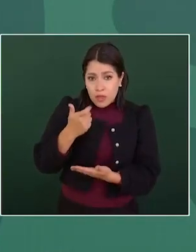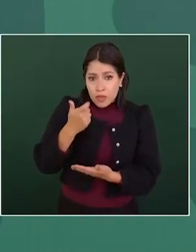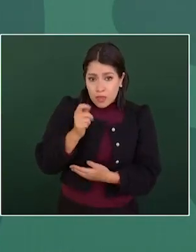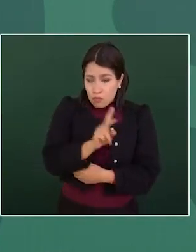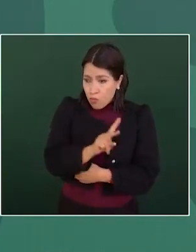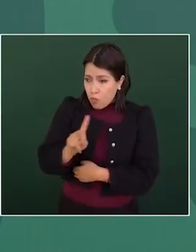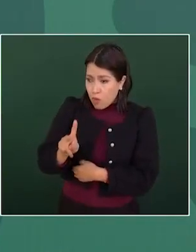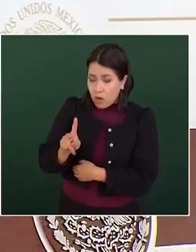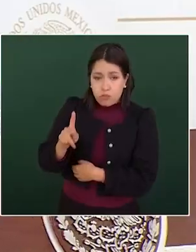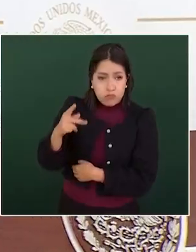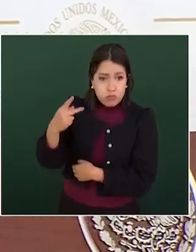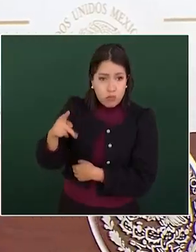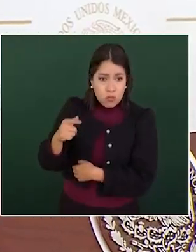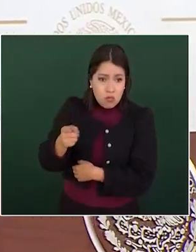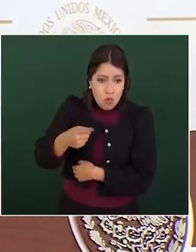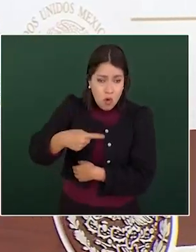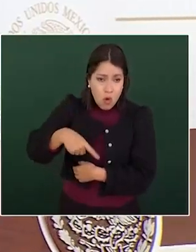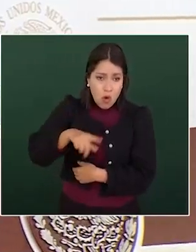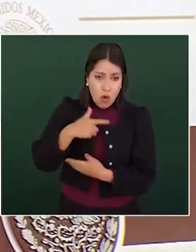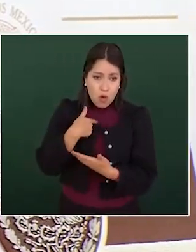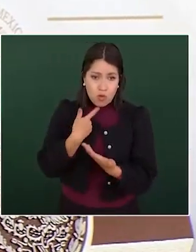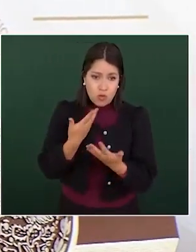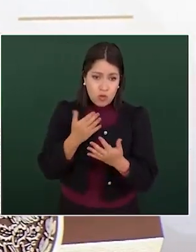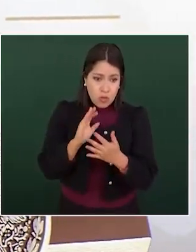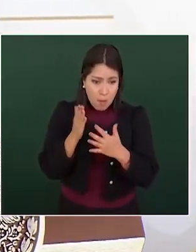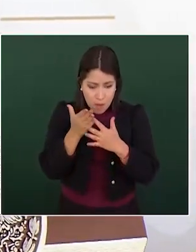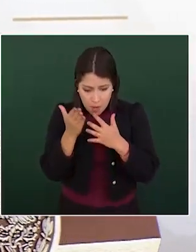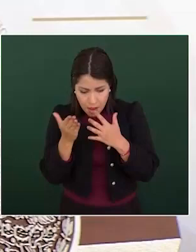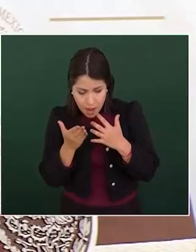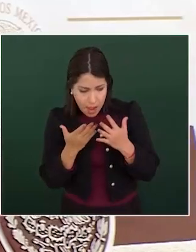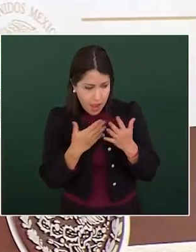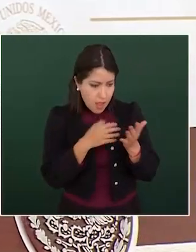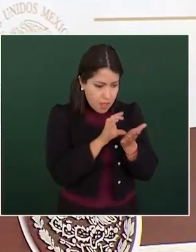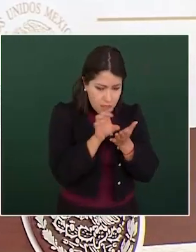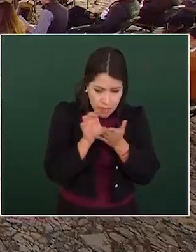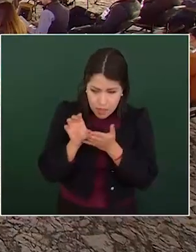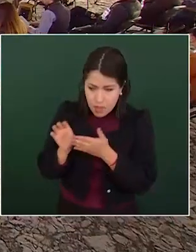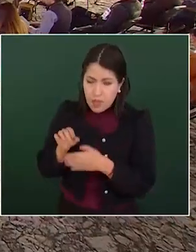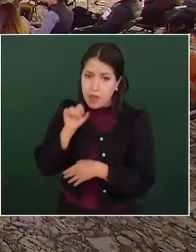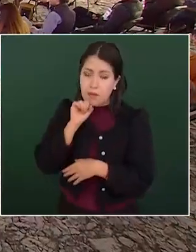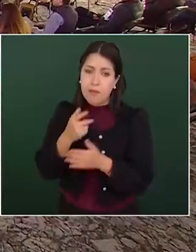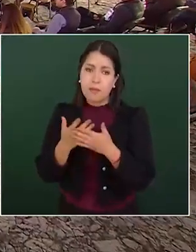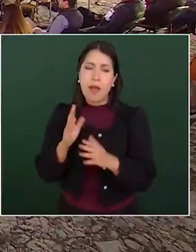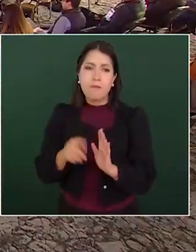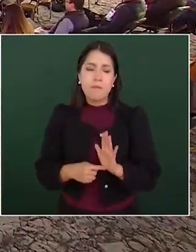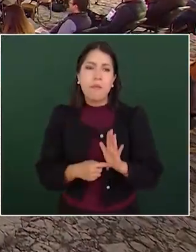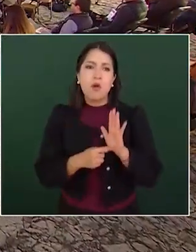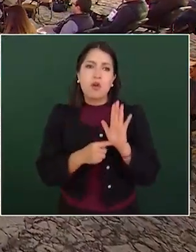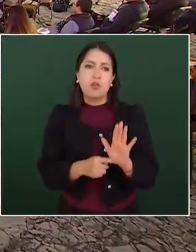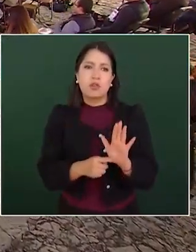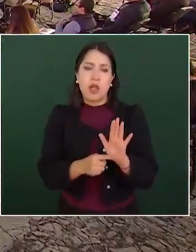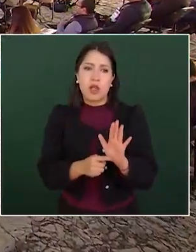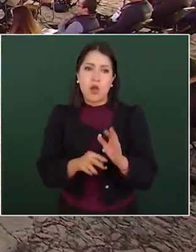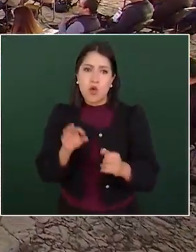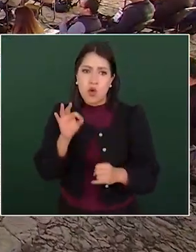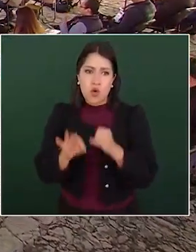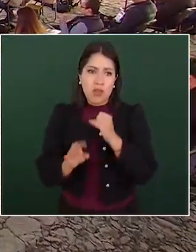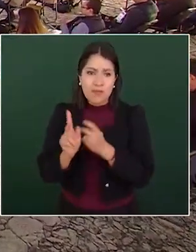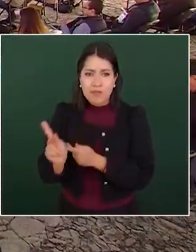pueblo. Y ¿por qué no pones la última encuesta, la que salió ayer, para que